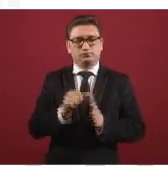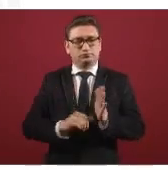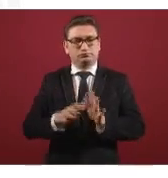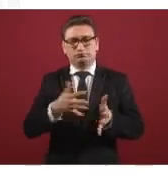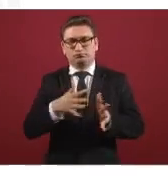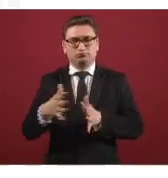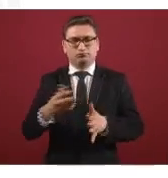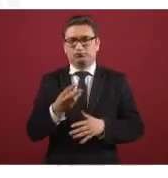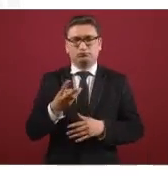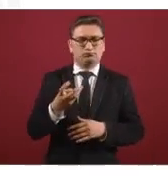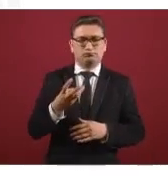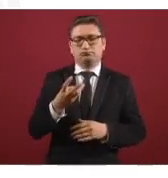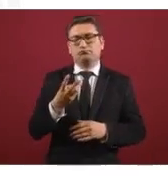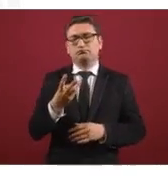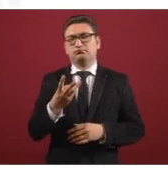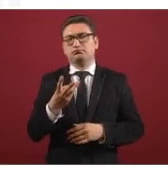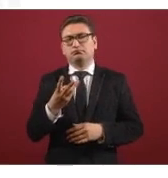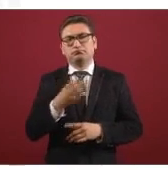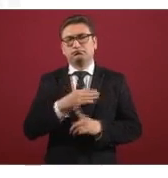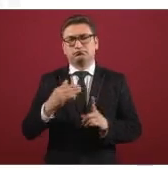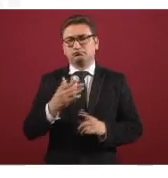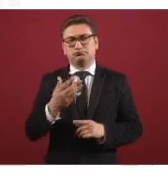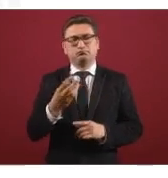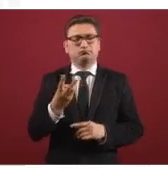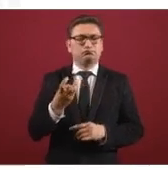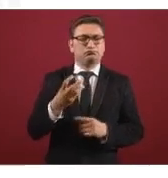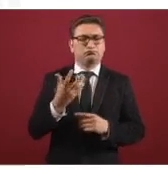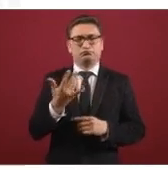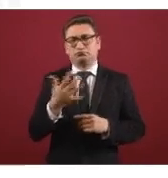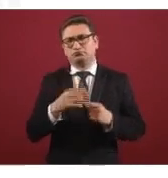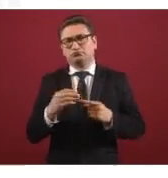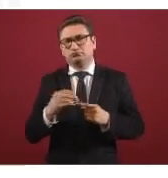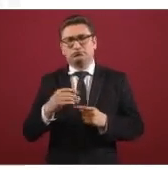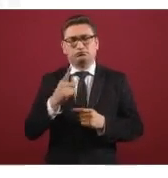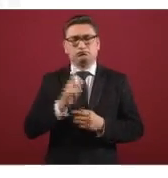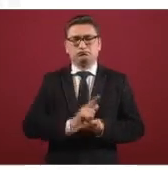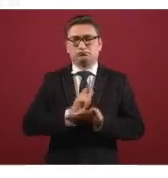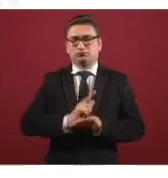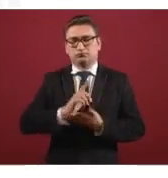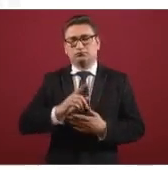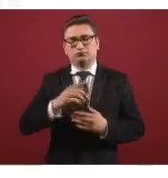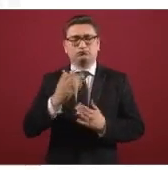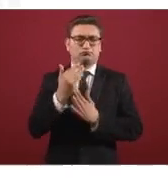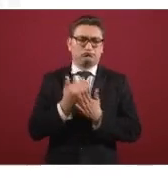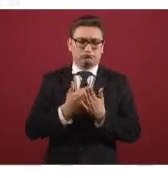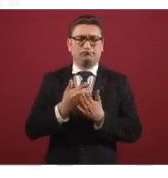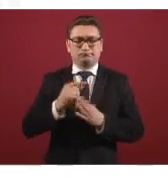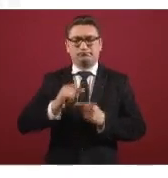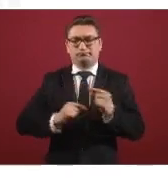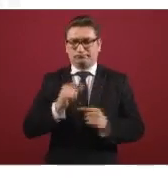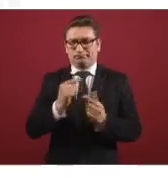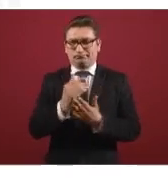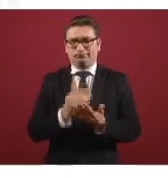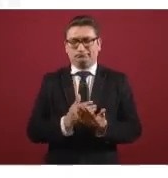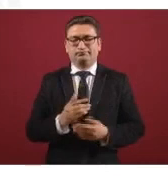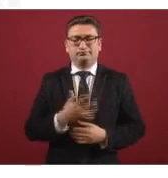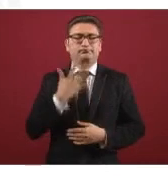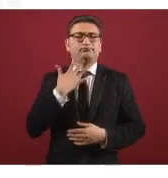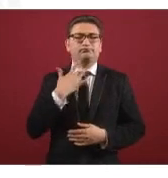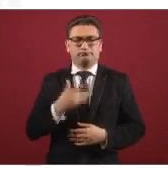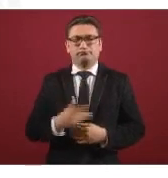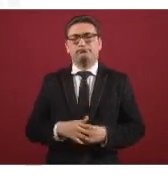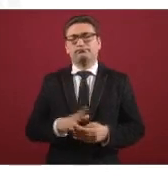de 3.50 por litro, ha venido reduciéndose el margen significativamente en la